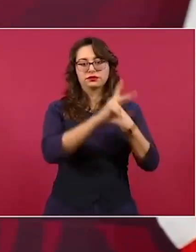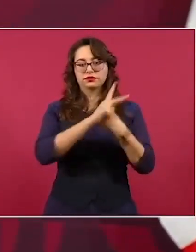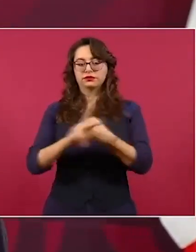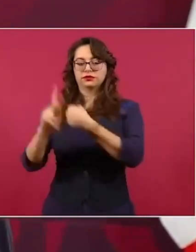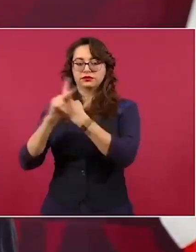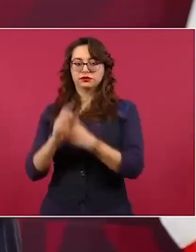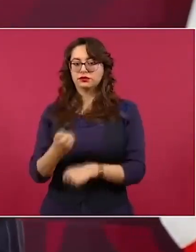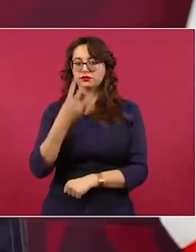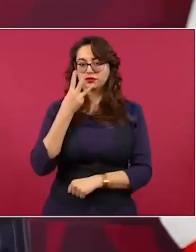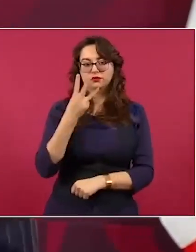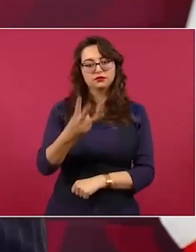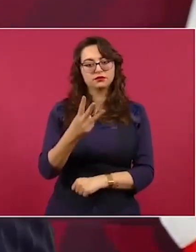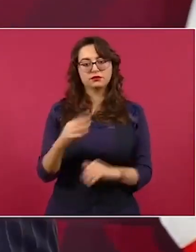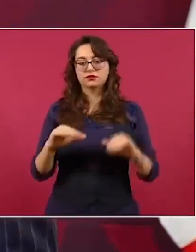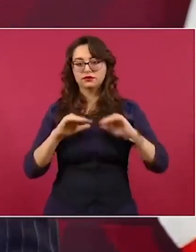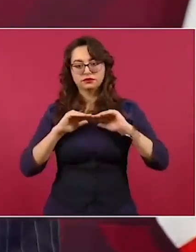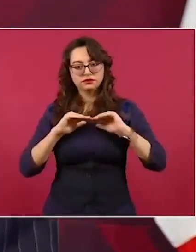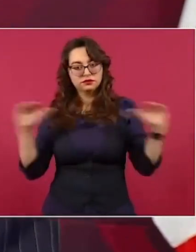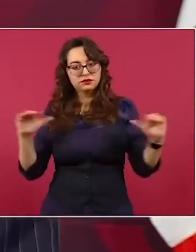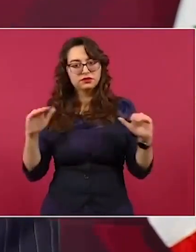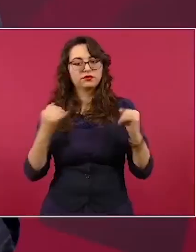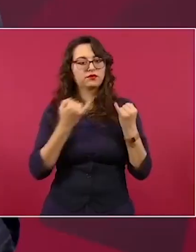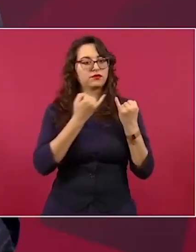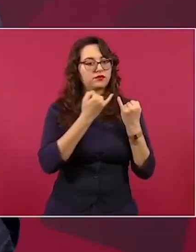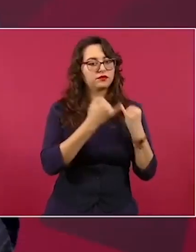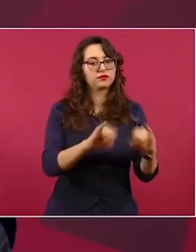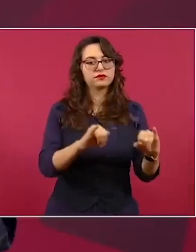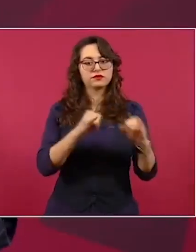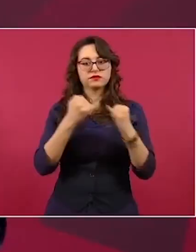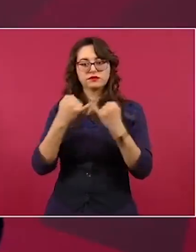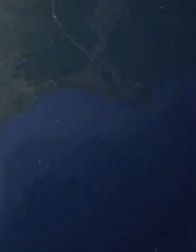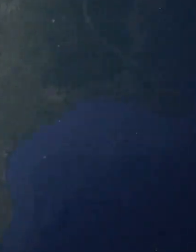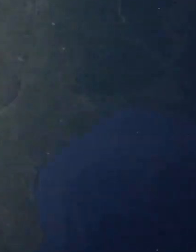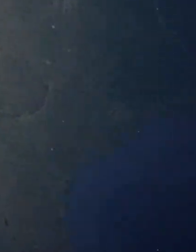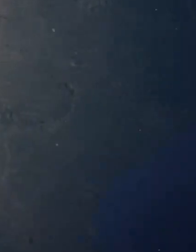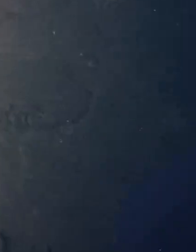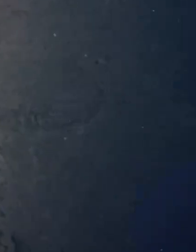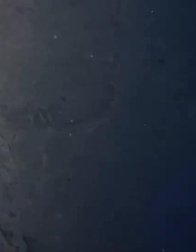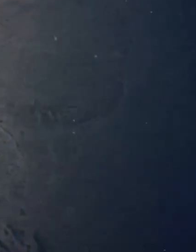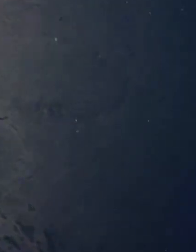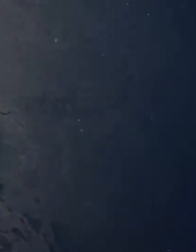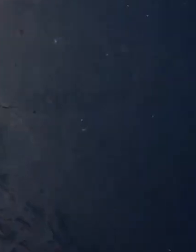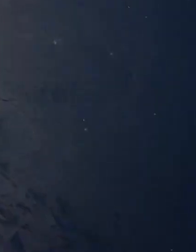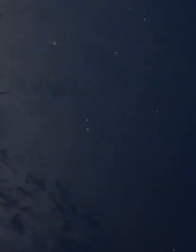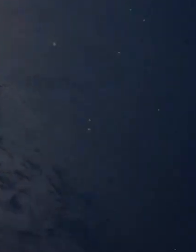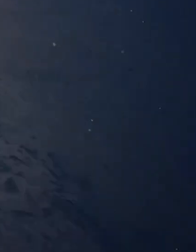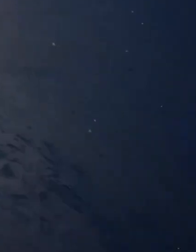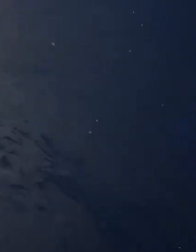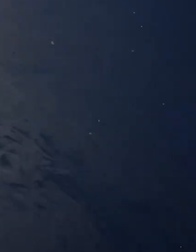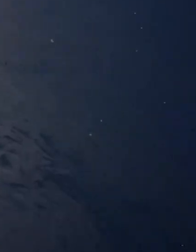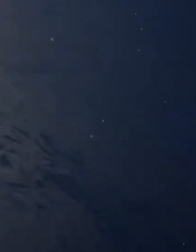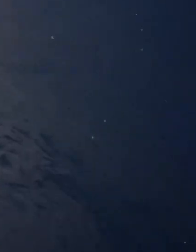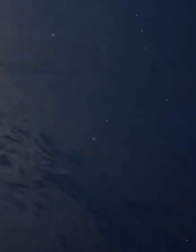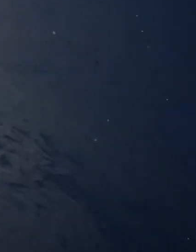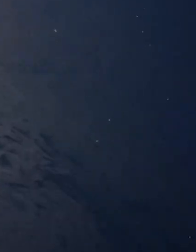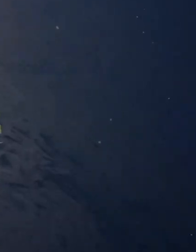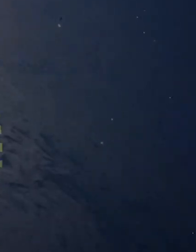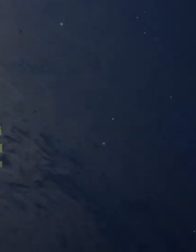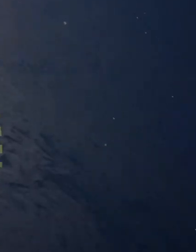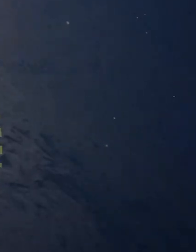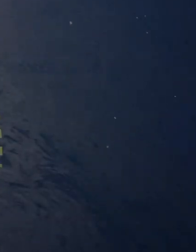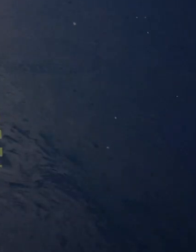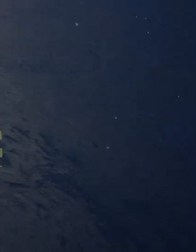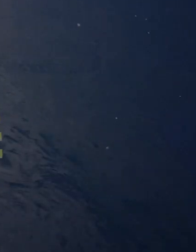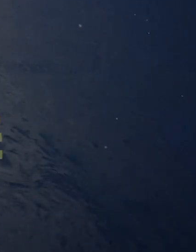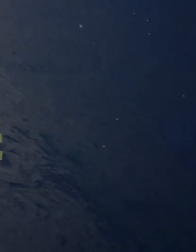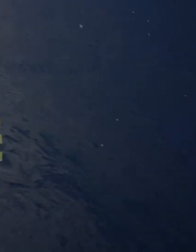soberanos, como países independientes. Fue entre 2009 y 2011 cuando la Oficina de Alcohol, Tabaco,